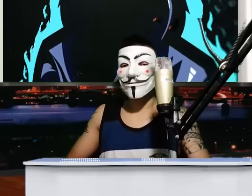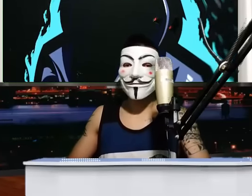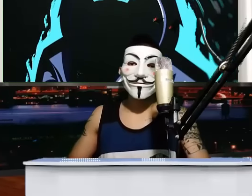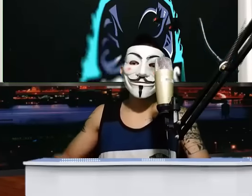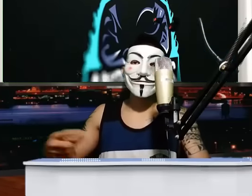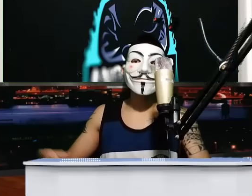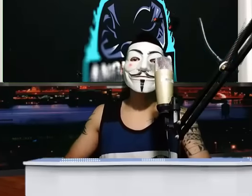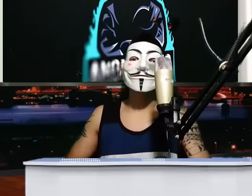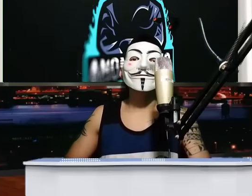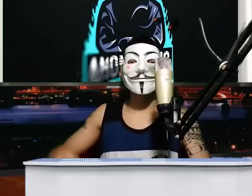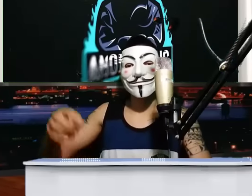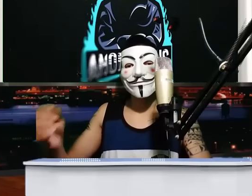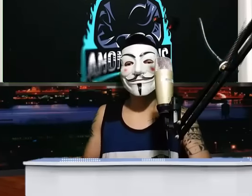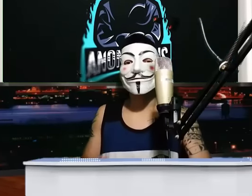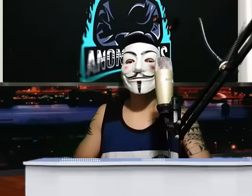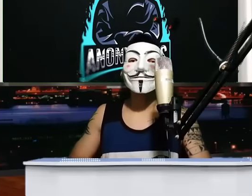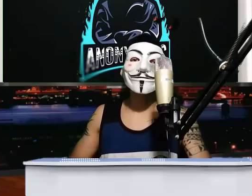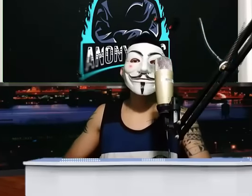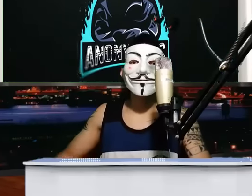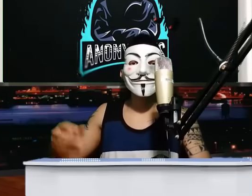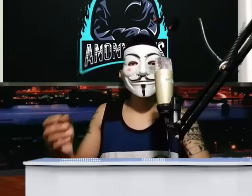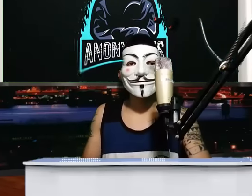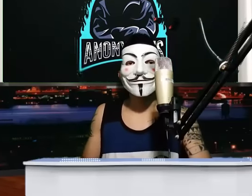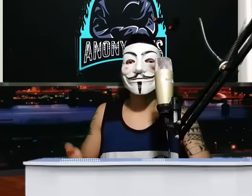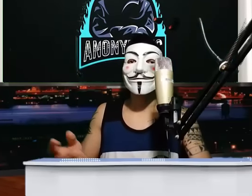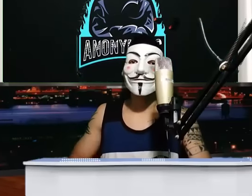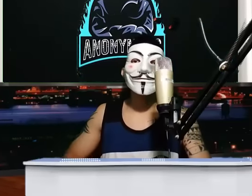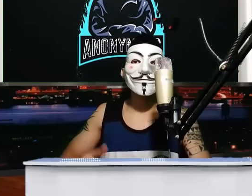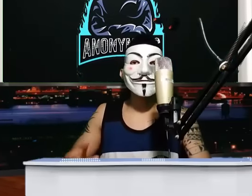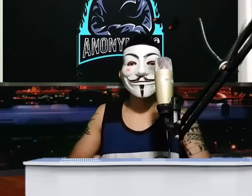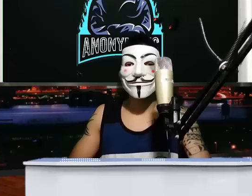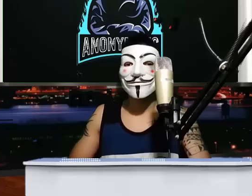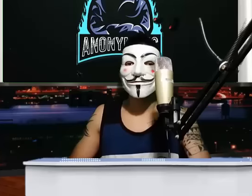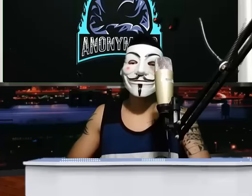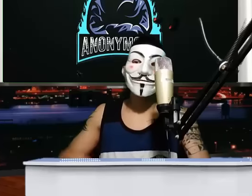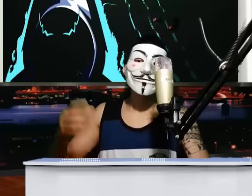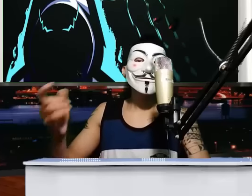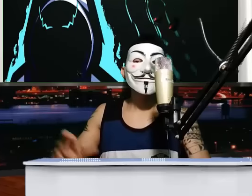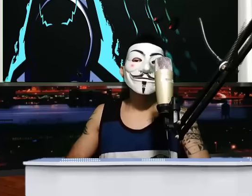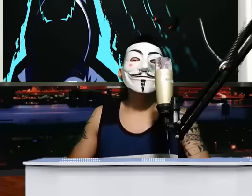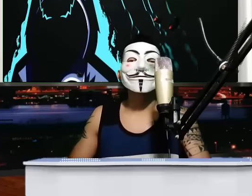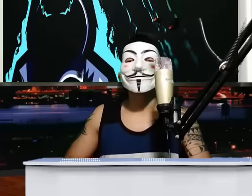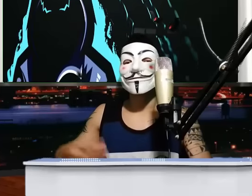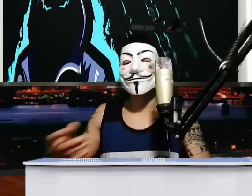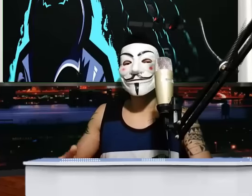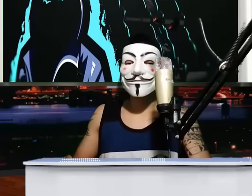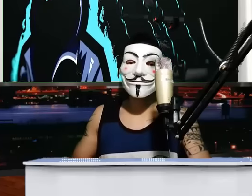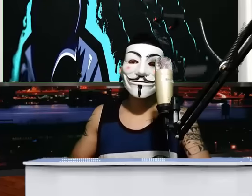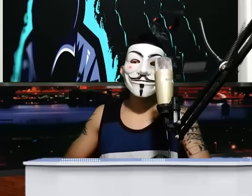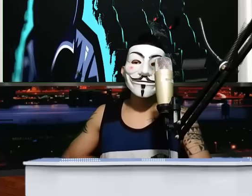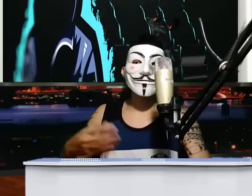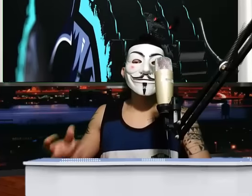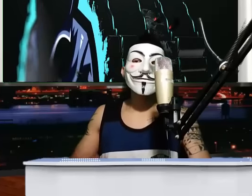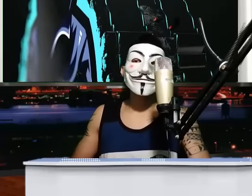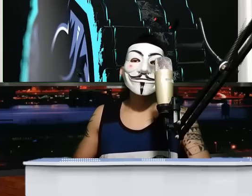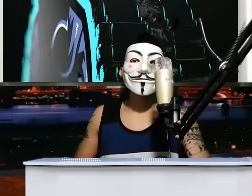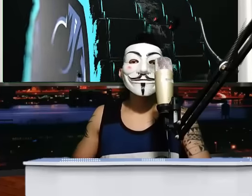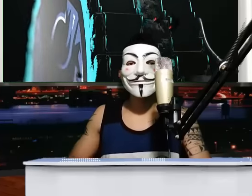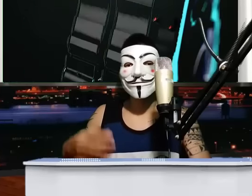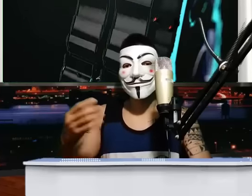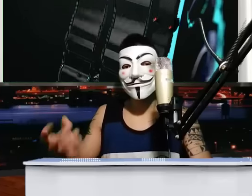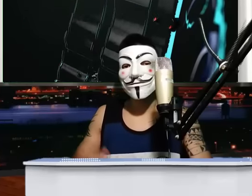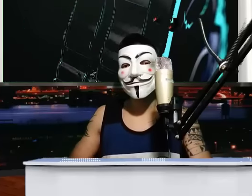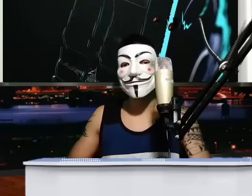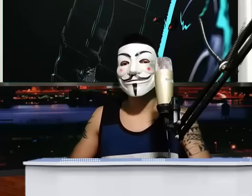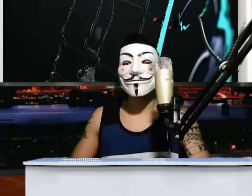como sabemos, Nayib Bukele y todos los del gobierno se prepararon a tiempo para todo esto, a pesar de que siempre íbamos a